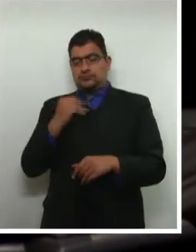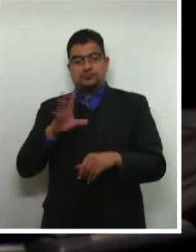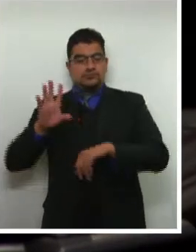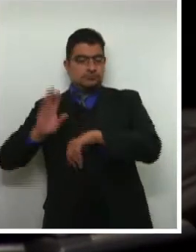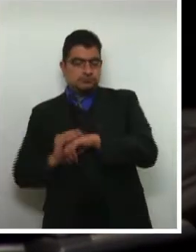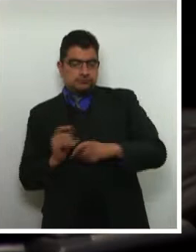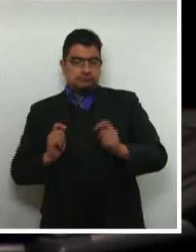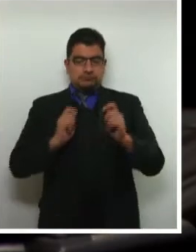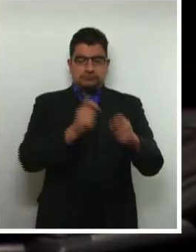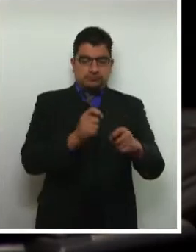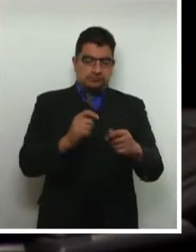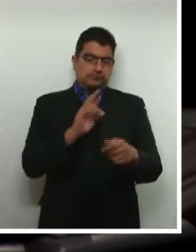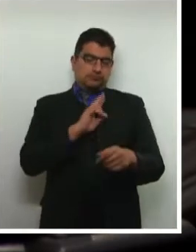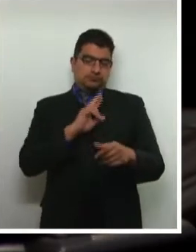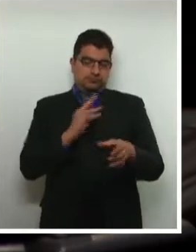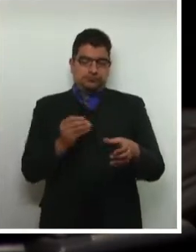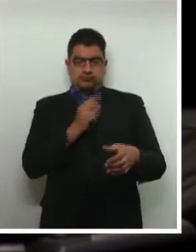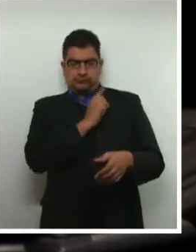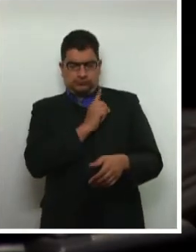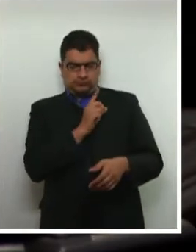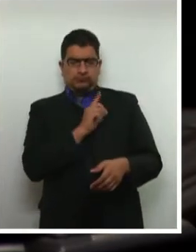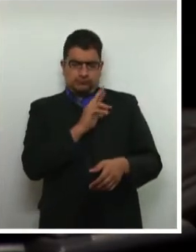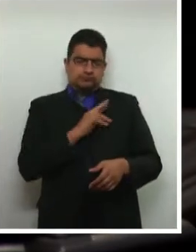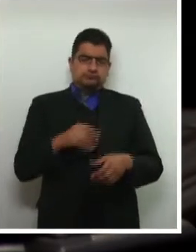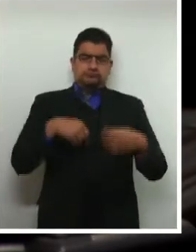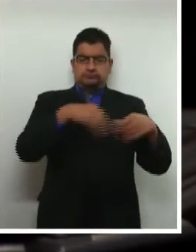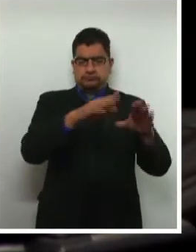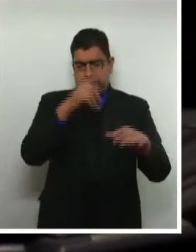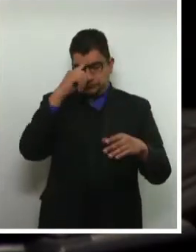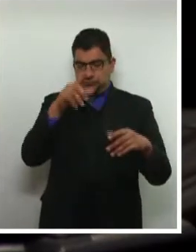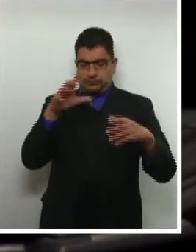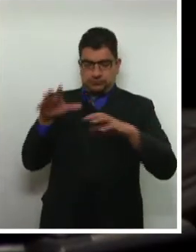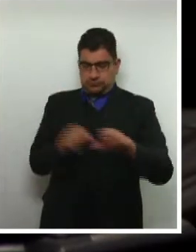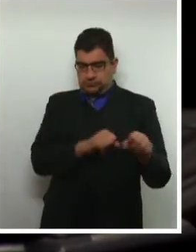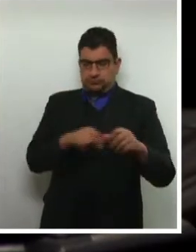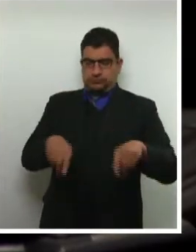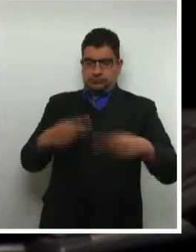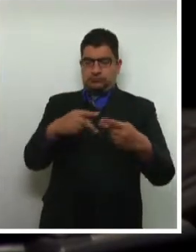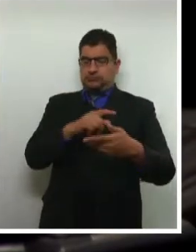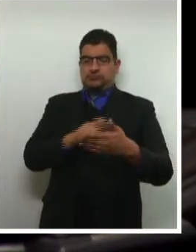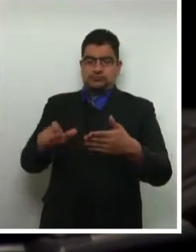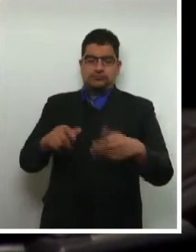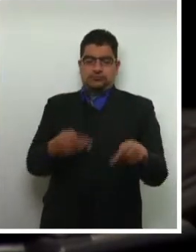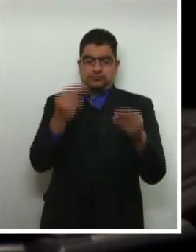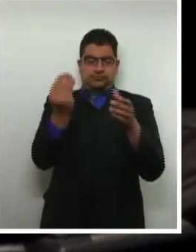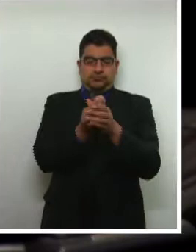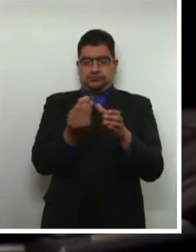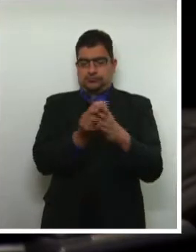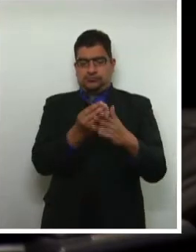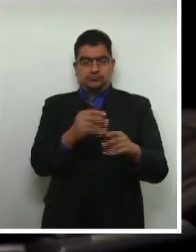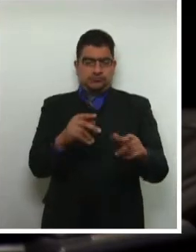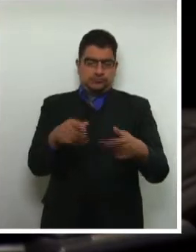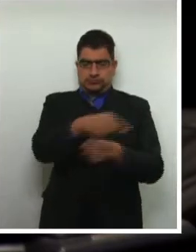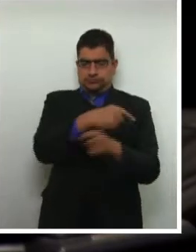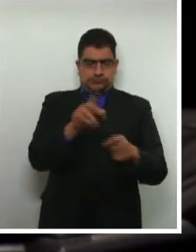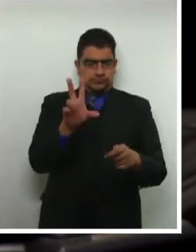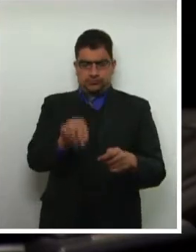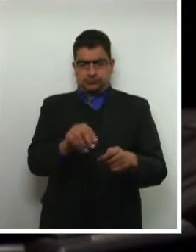o concesiones a particulares para su explotación comercial, pero contemplando a su